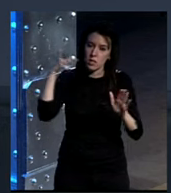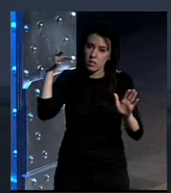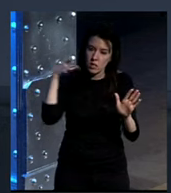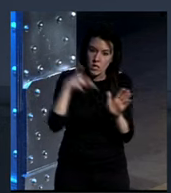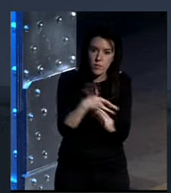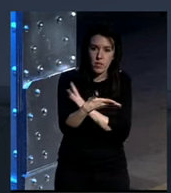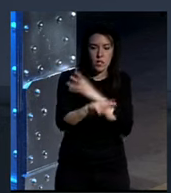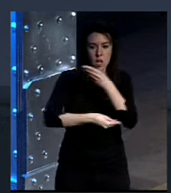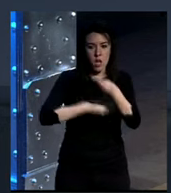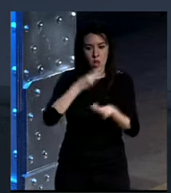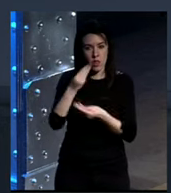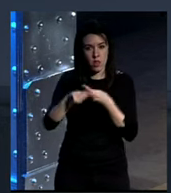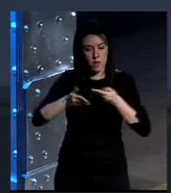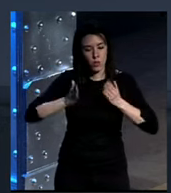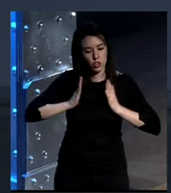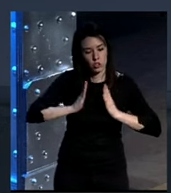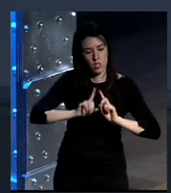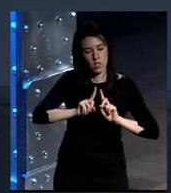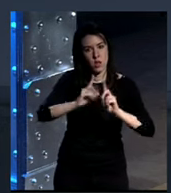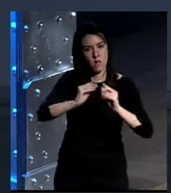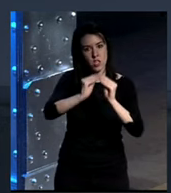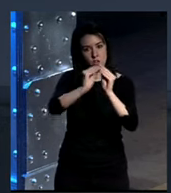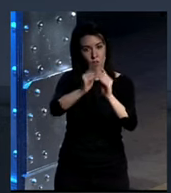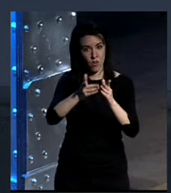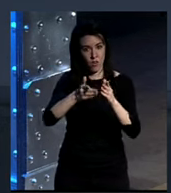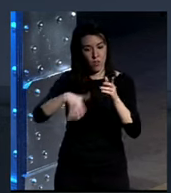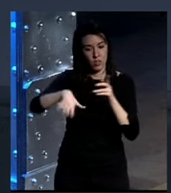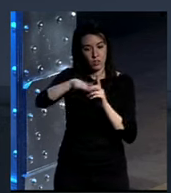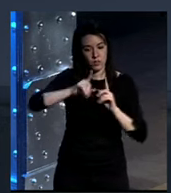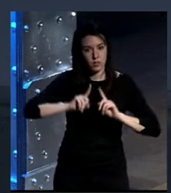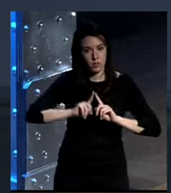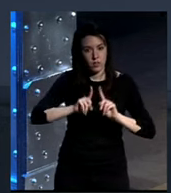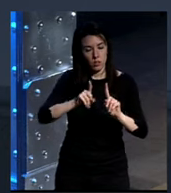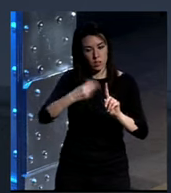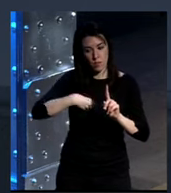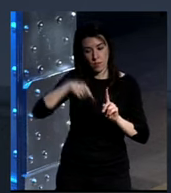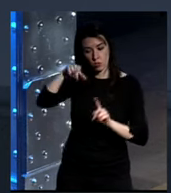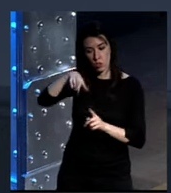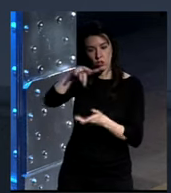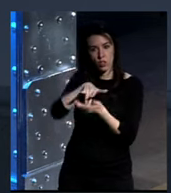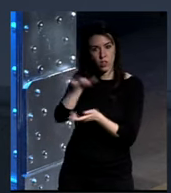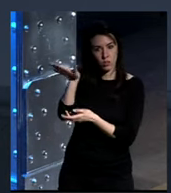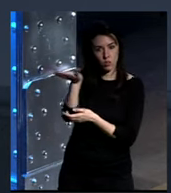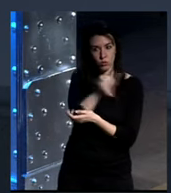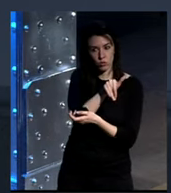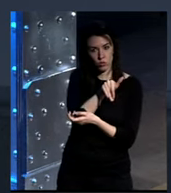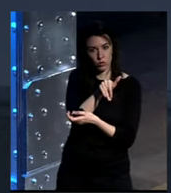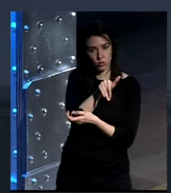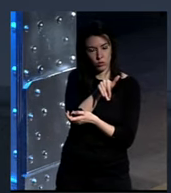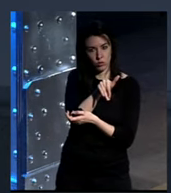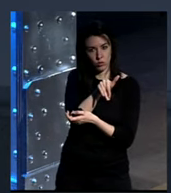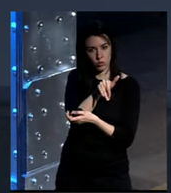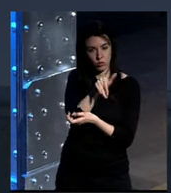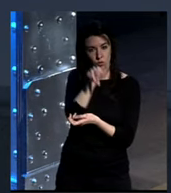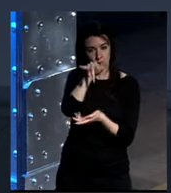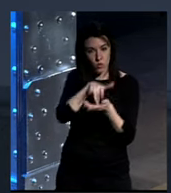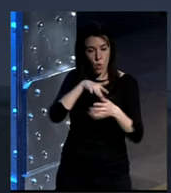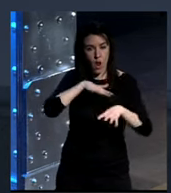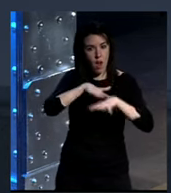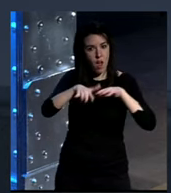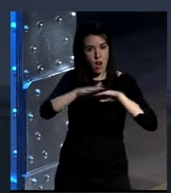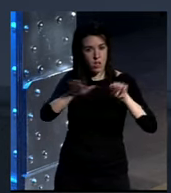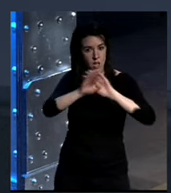hagamos común nuestro camino por esos espacios a los que tú has sido llamado para vertebrarlo en una red